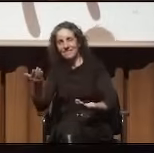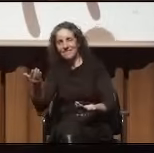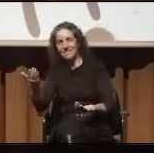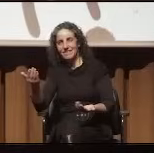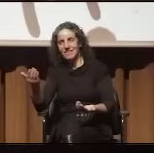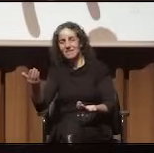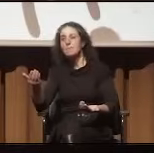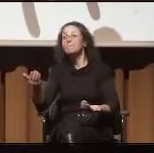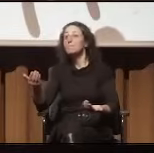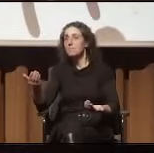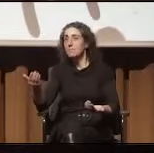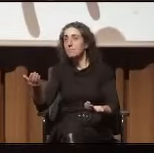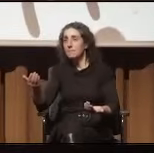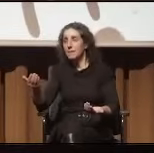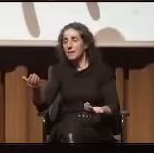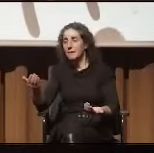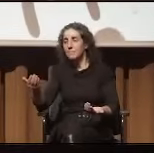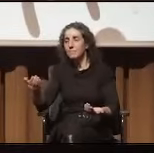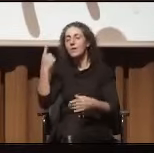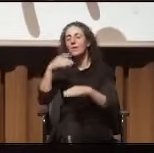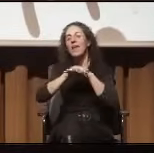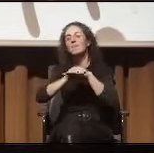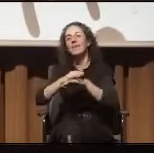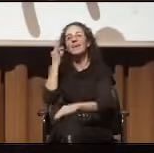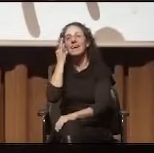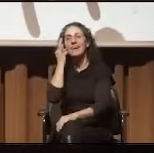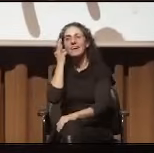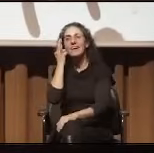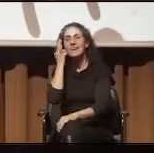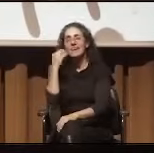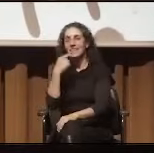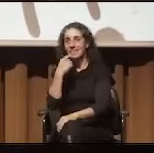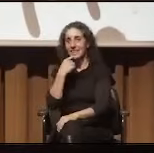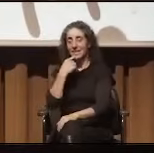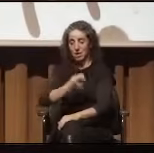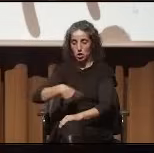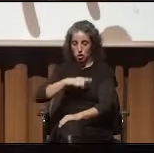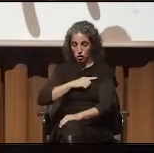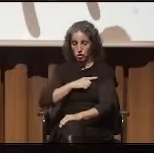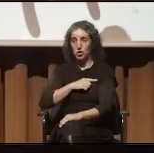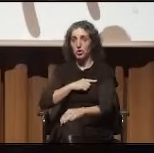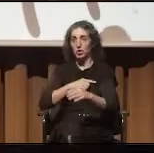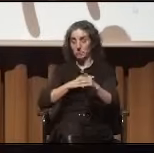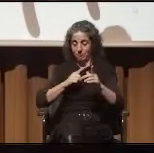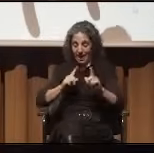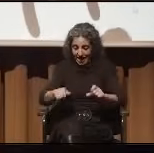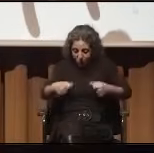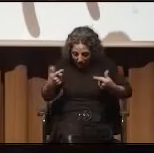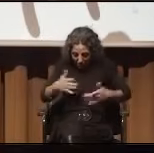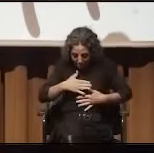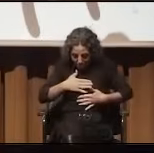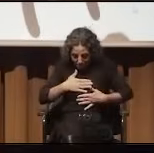veces se convierten, bueno, decía una amiga, es la naturaleza que somos. Para llegar a